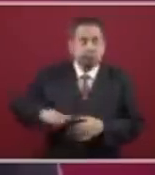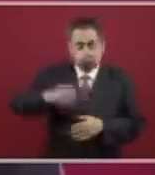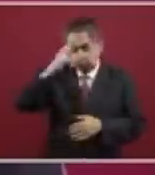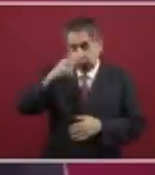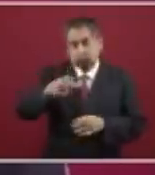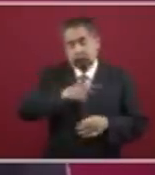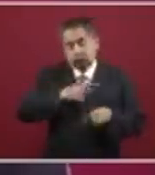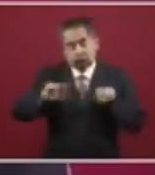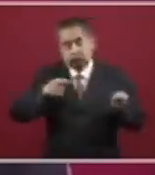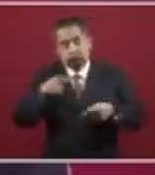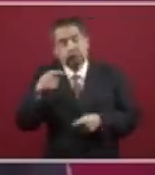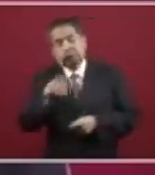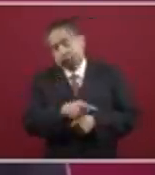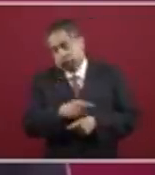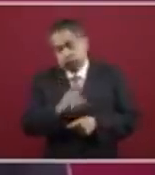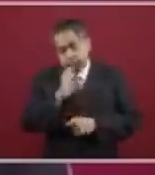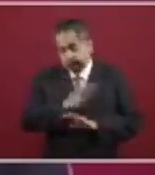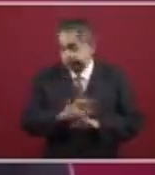mexicano.